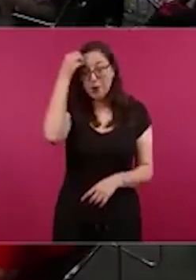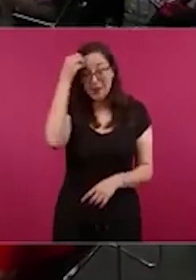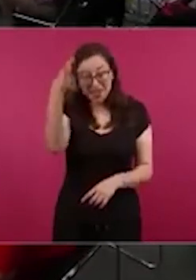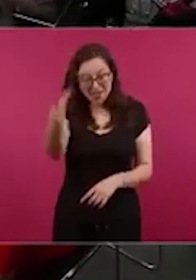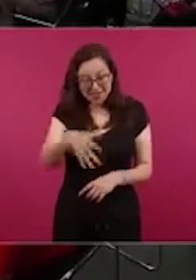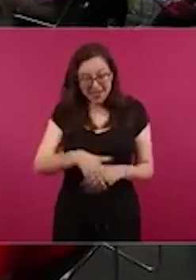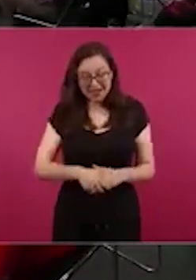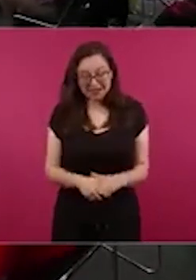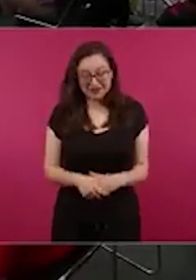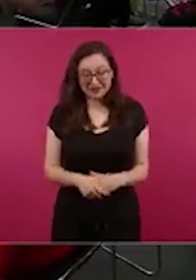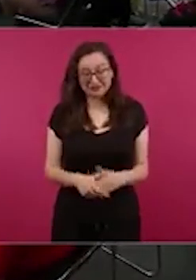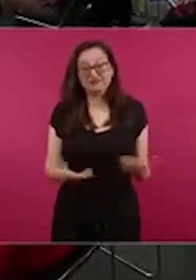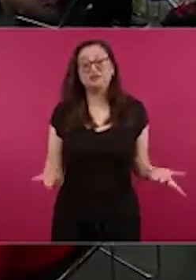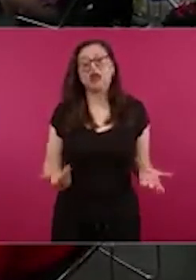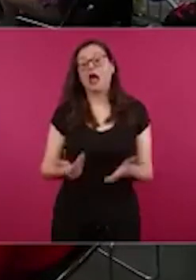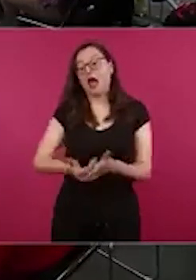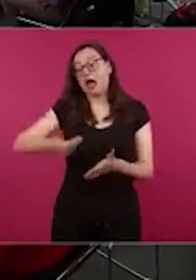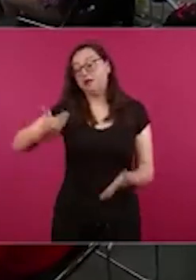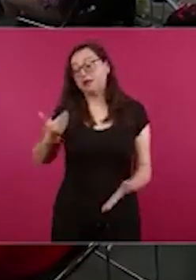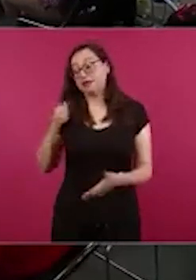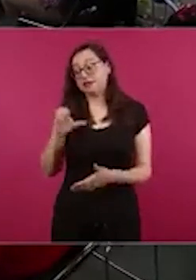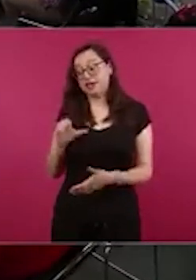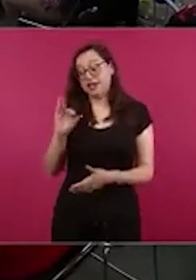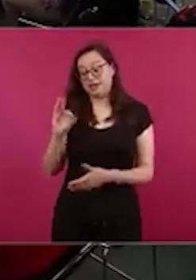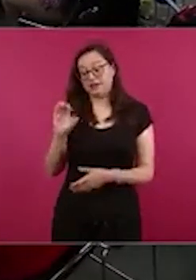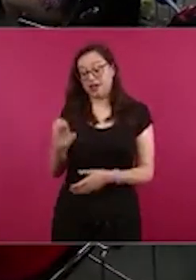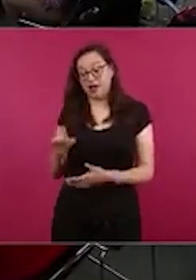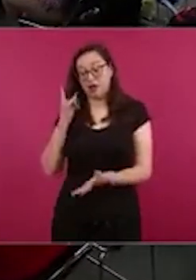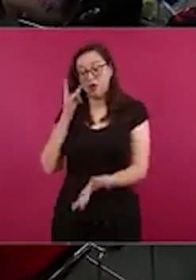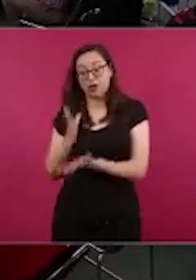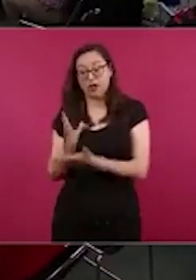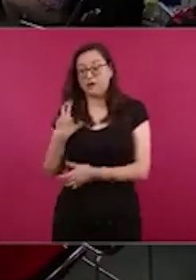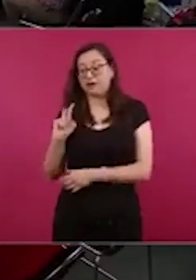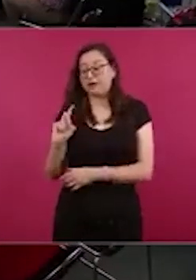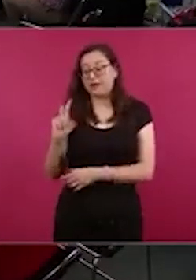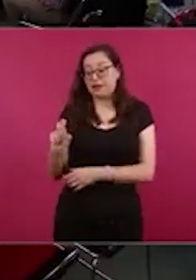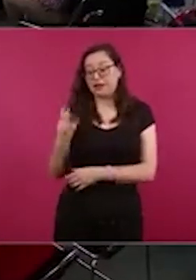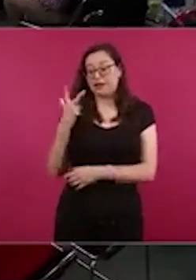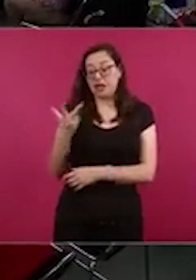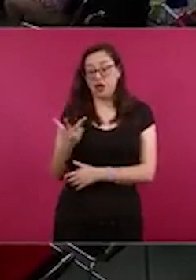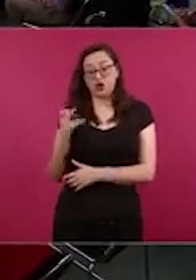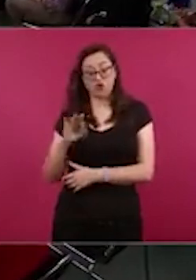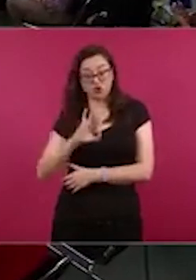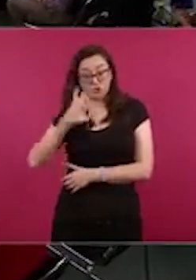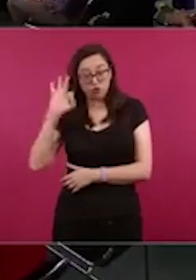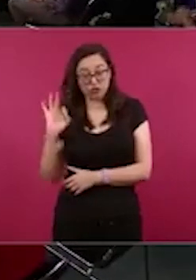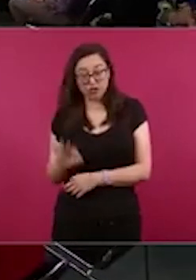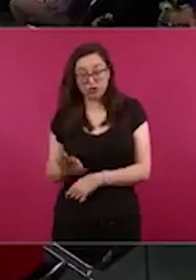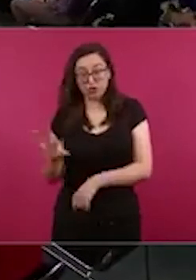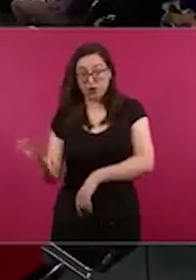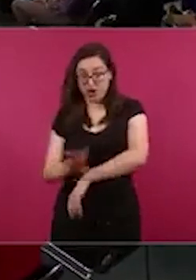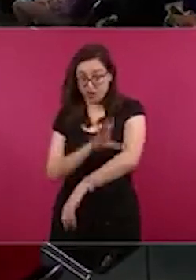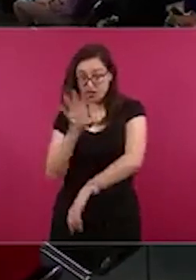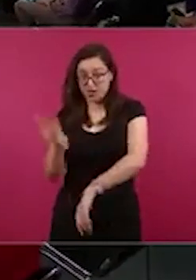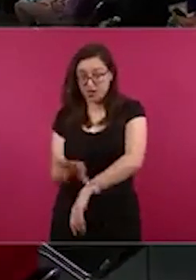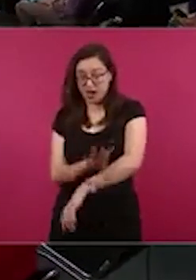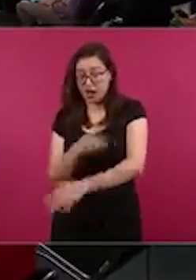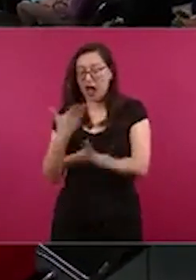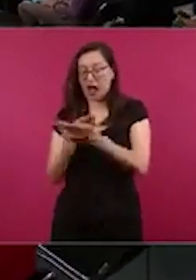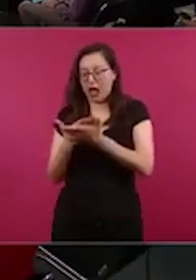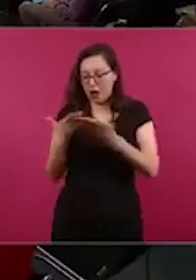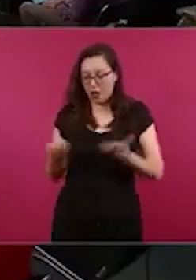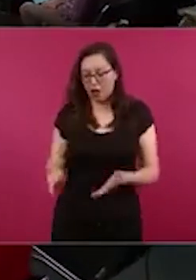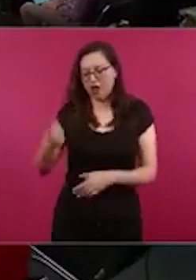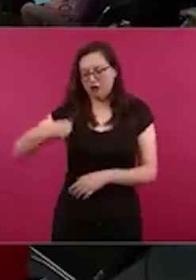la comisión solo generaba el 38 por ahora con el esfuerzo que estamos haciendo